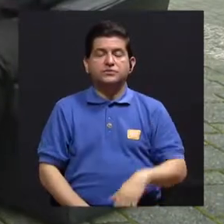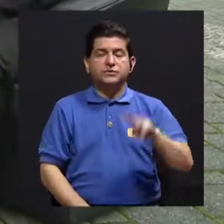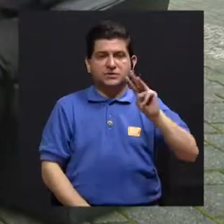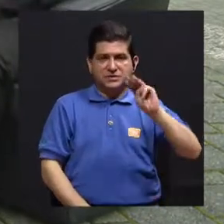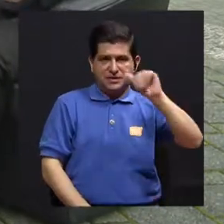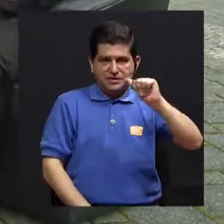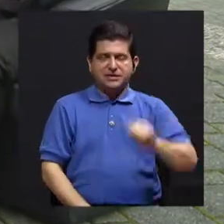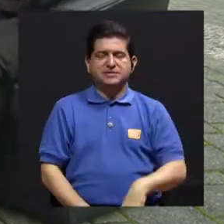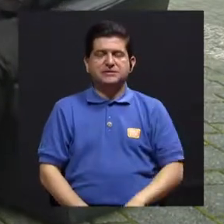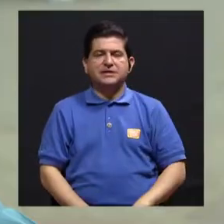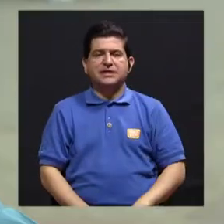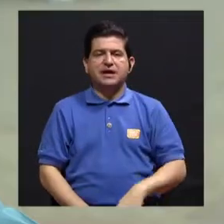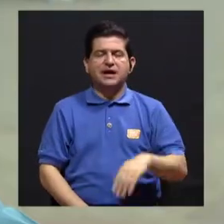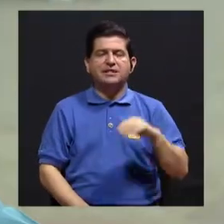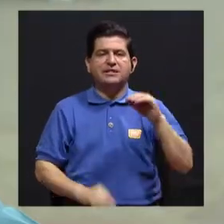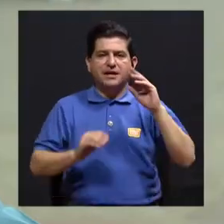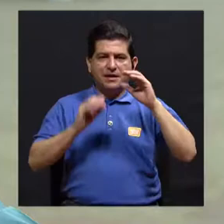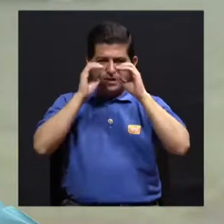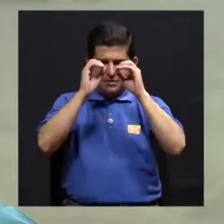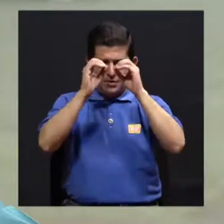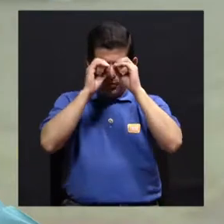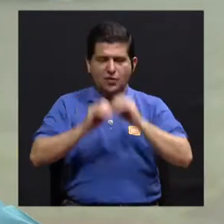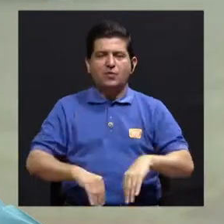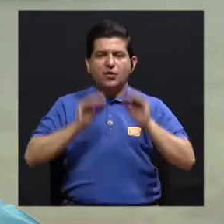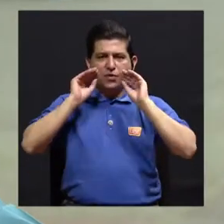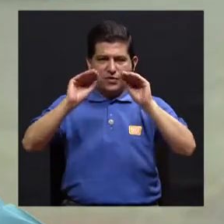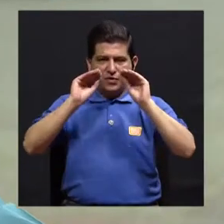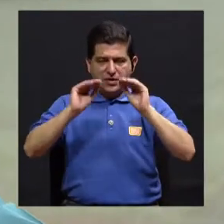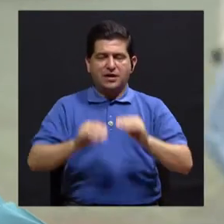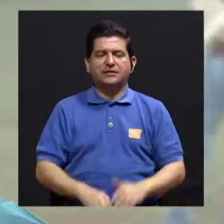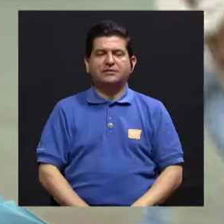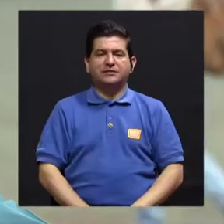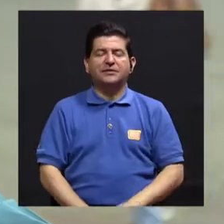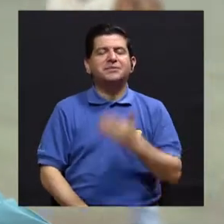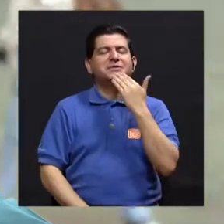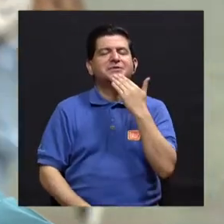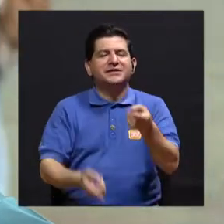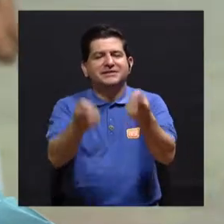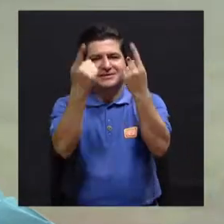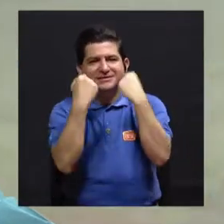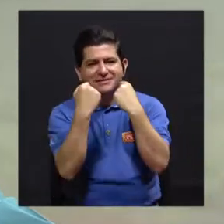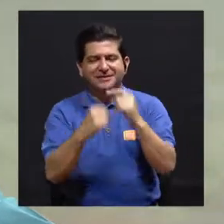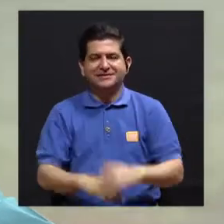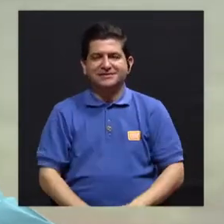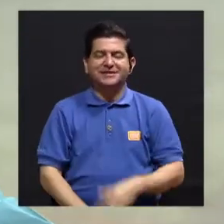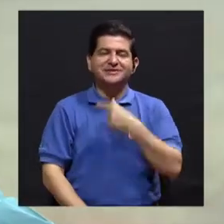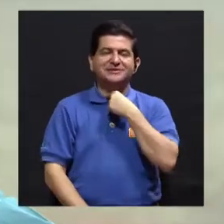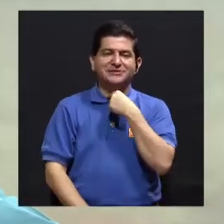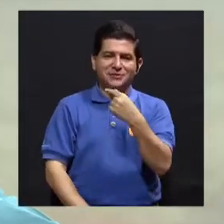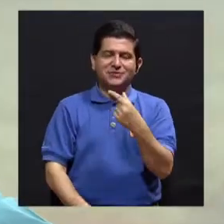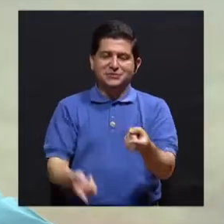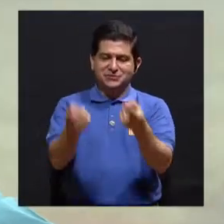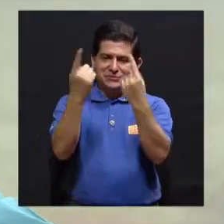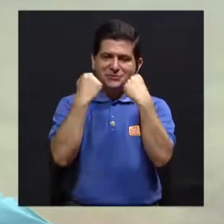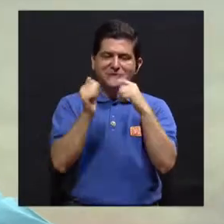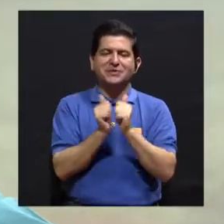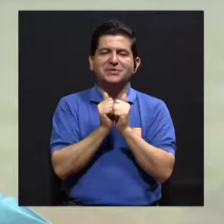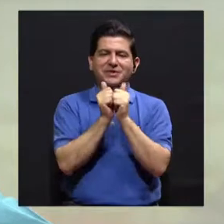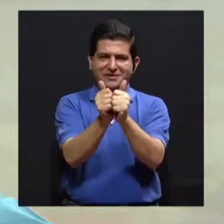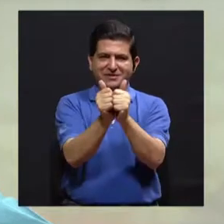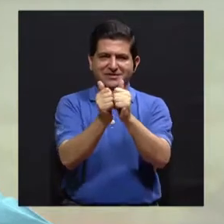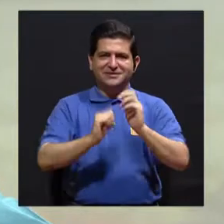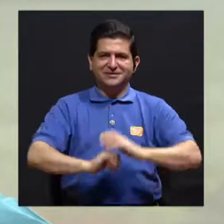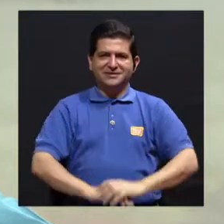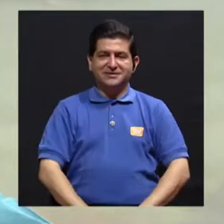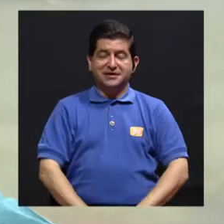en microbiología. No, Adrián, muchísimas gracias por acompañarnos el día de hoy. Muy buenas, pues es un placer estar acá